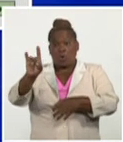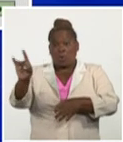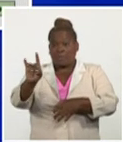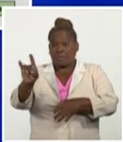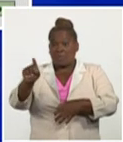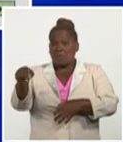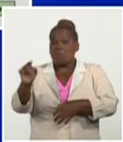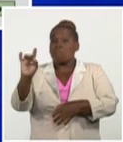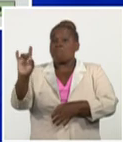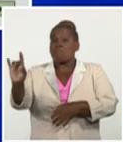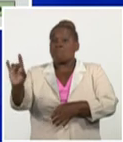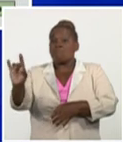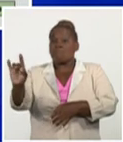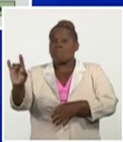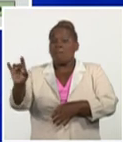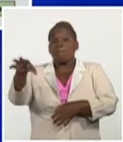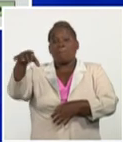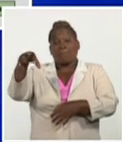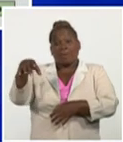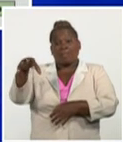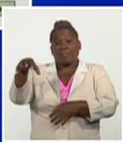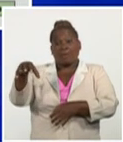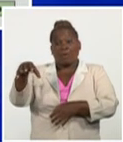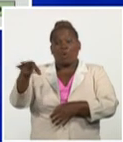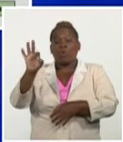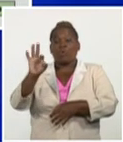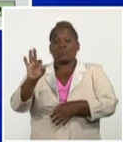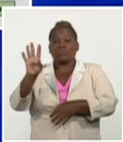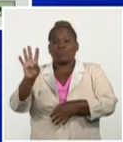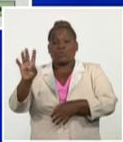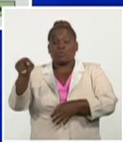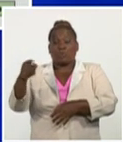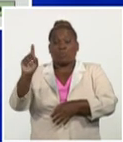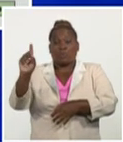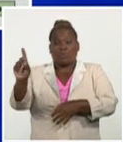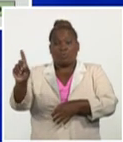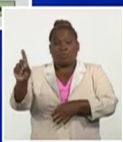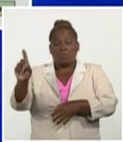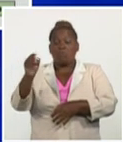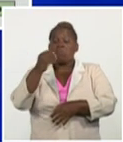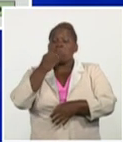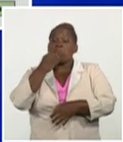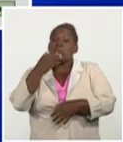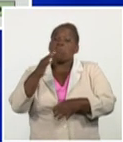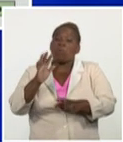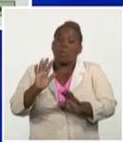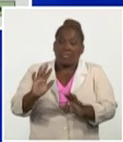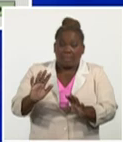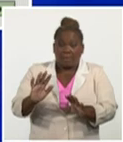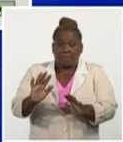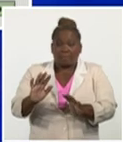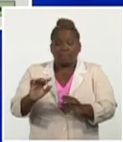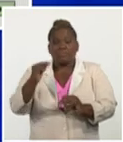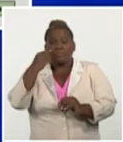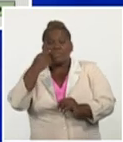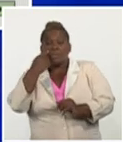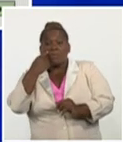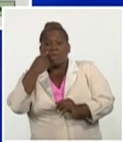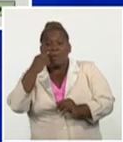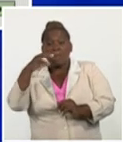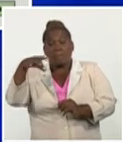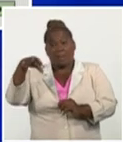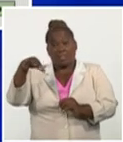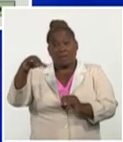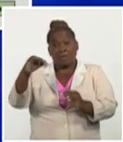99,9 y Pinar del Río con 84,1, aunque pudiéramos decir que discretamente inferior a la del